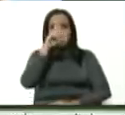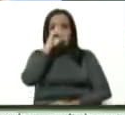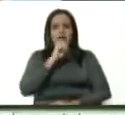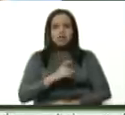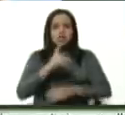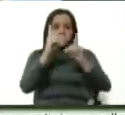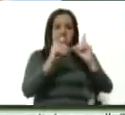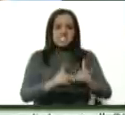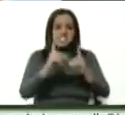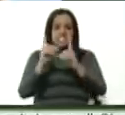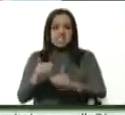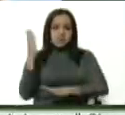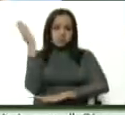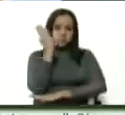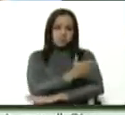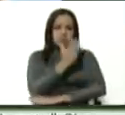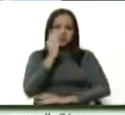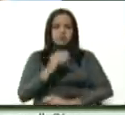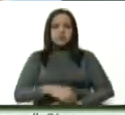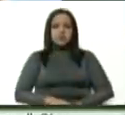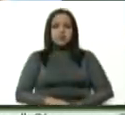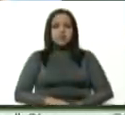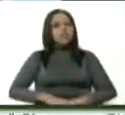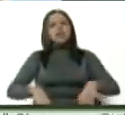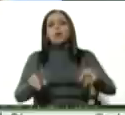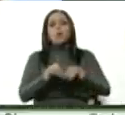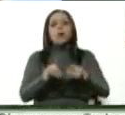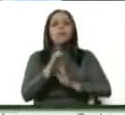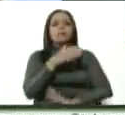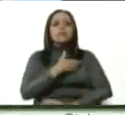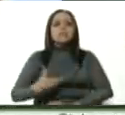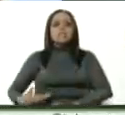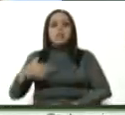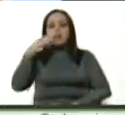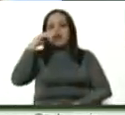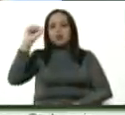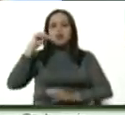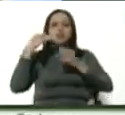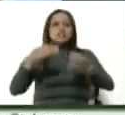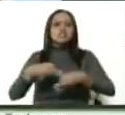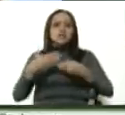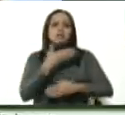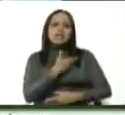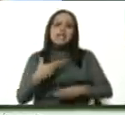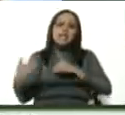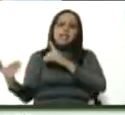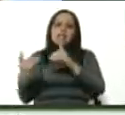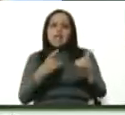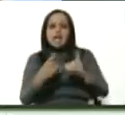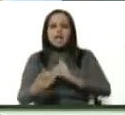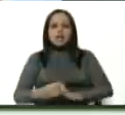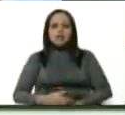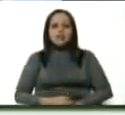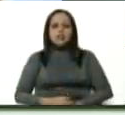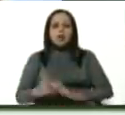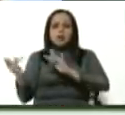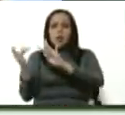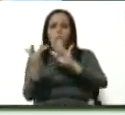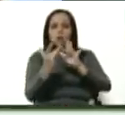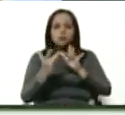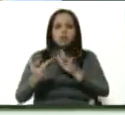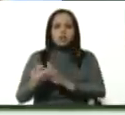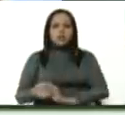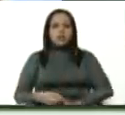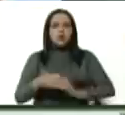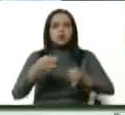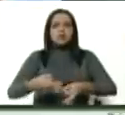decisiones desafortunadas, y sin embargo el presidente Maduro siempre apostando por el diálogo, siempre apostando por los contactos, siempre